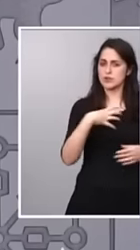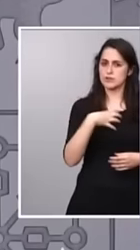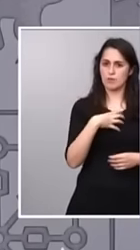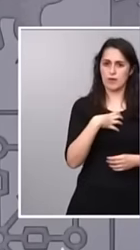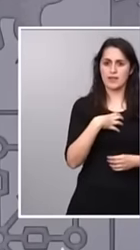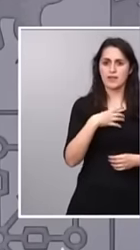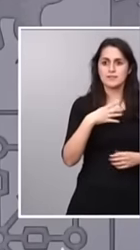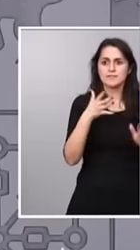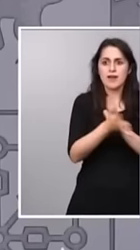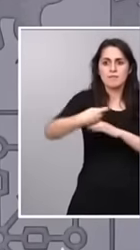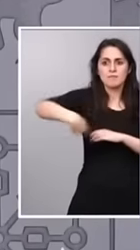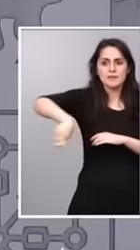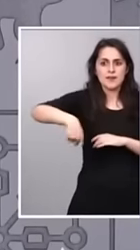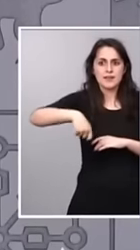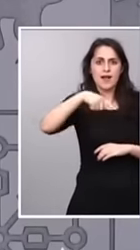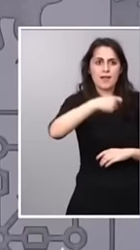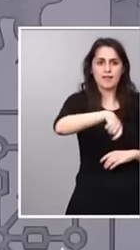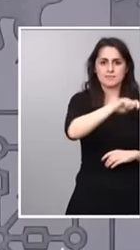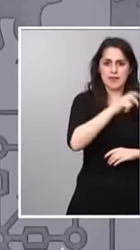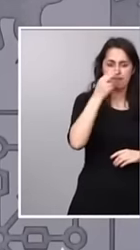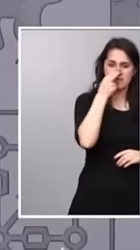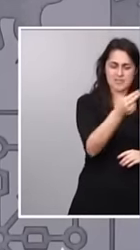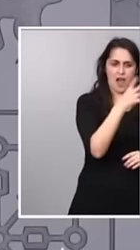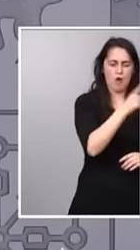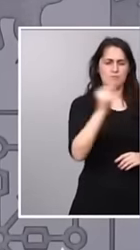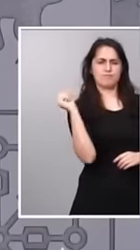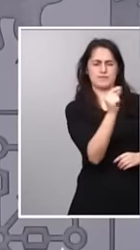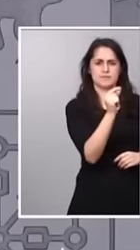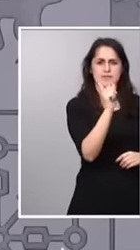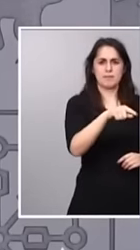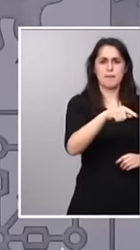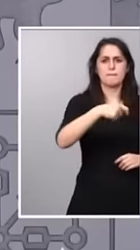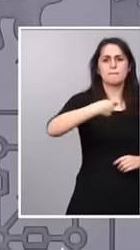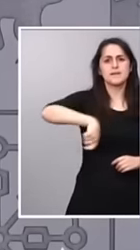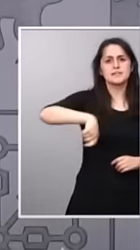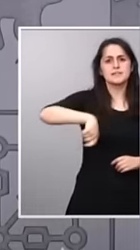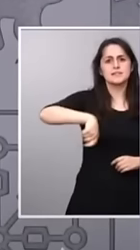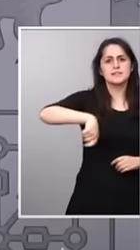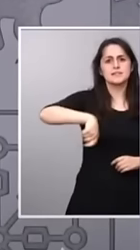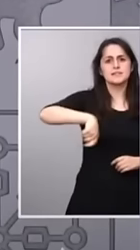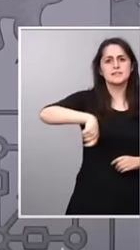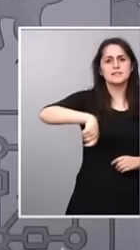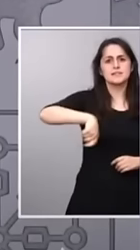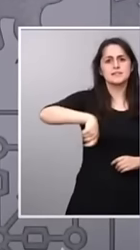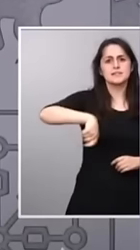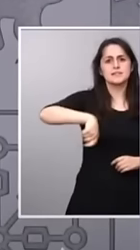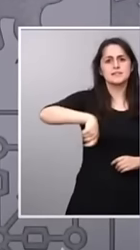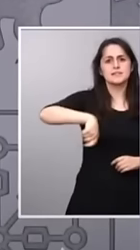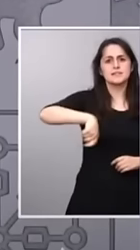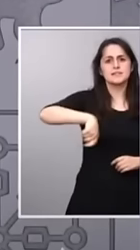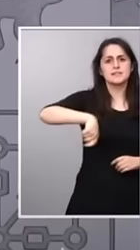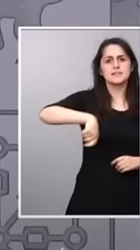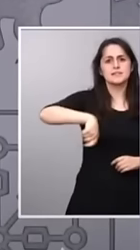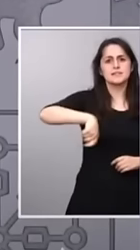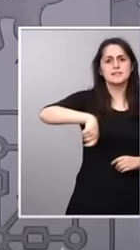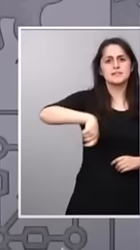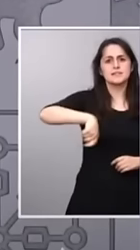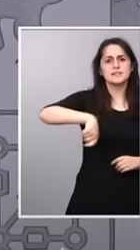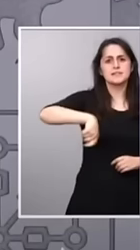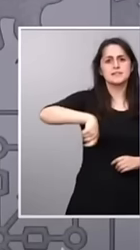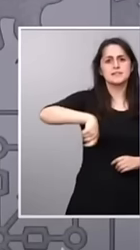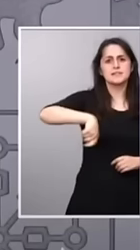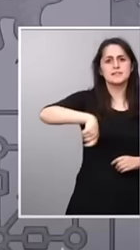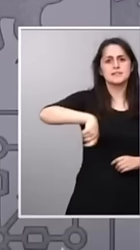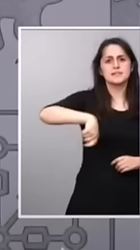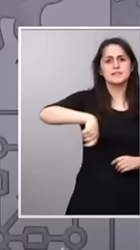ejercicio en visita a España insulte a España y al presidente del gobierno de España insulte a España Por tanto trata de